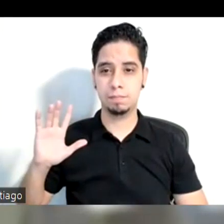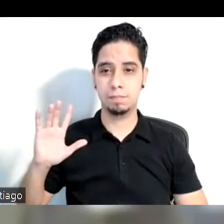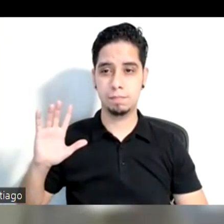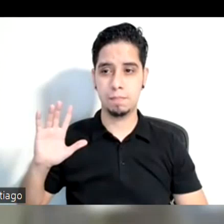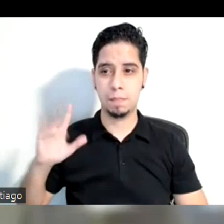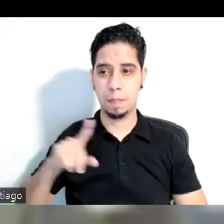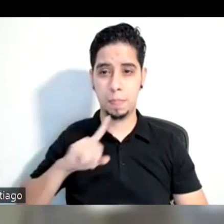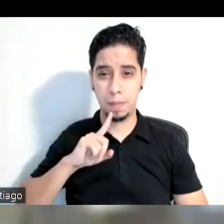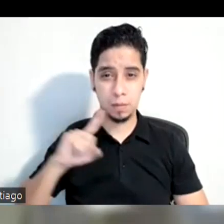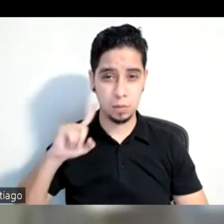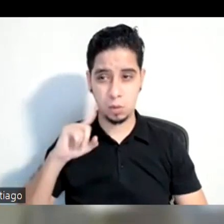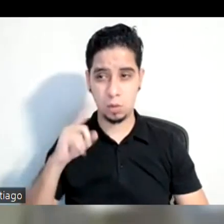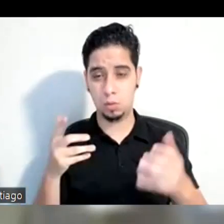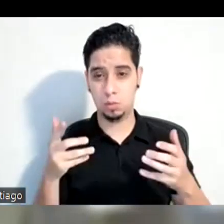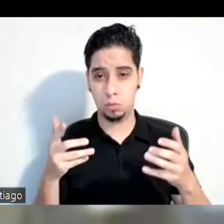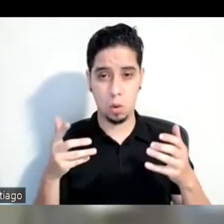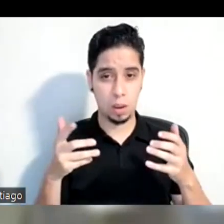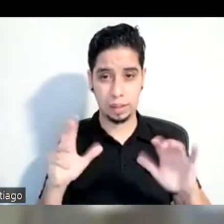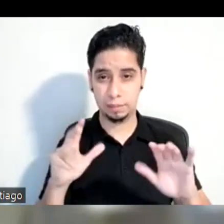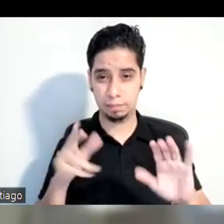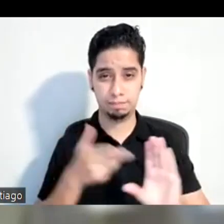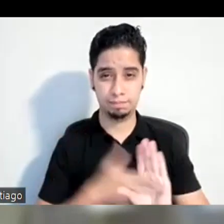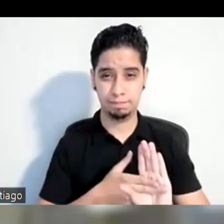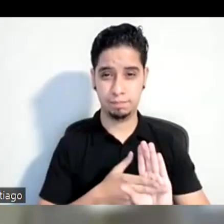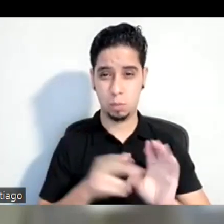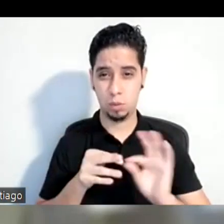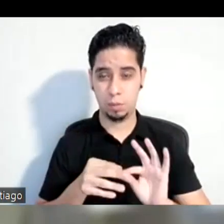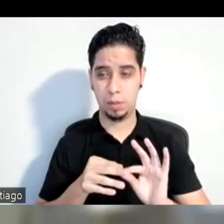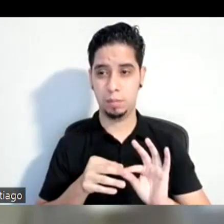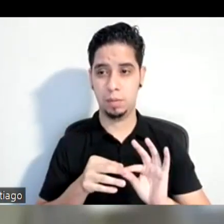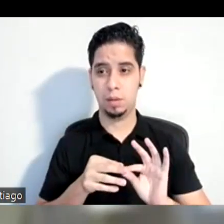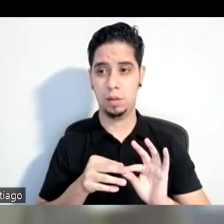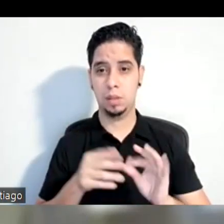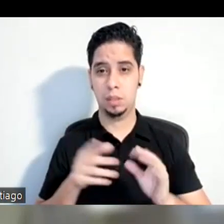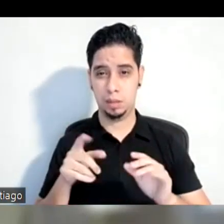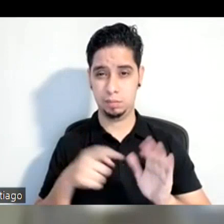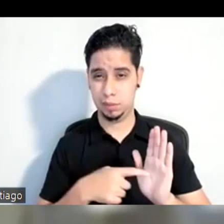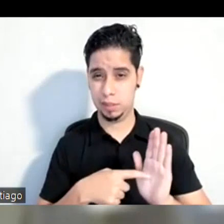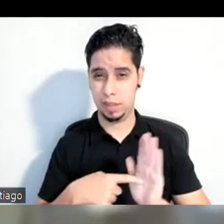los sordos no querían participar como intérprete. Y ha requerido, ¿verdad?